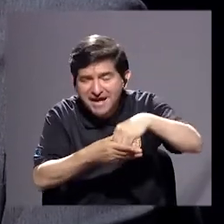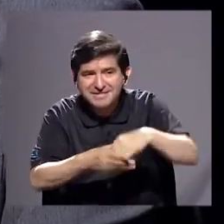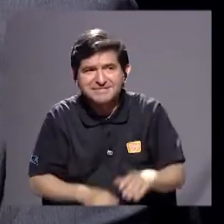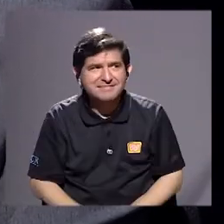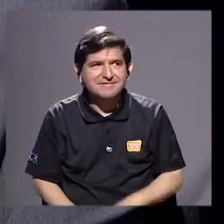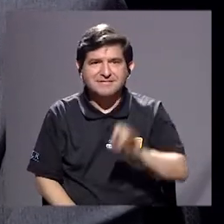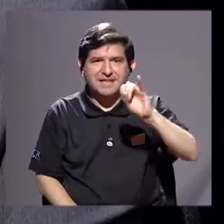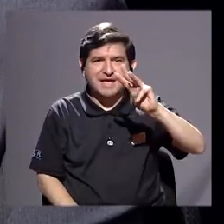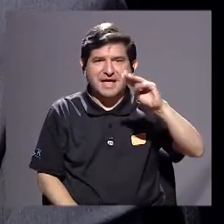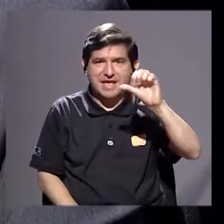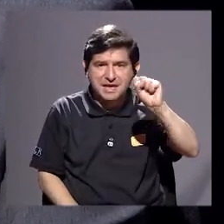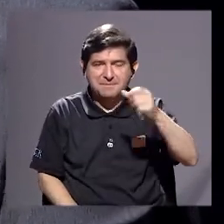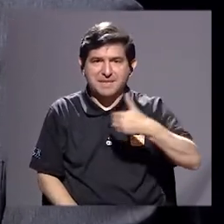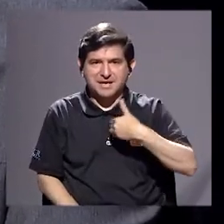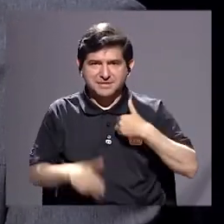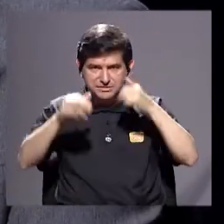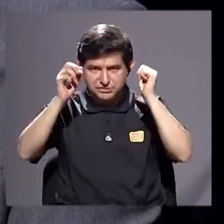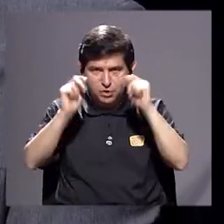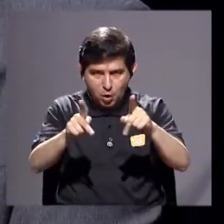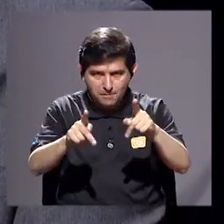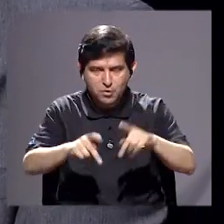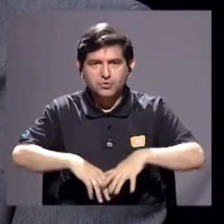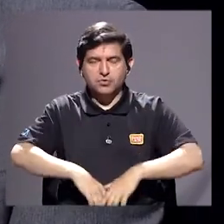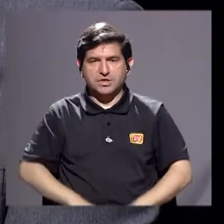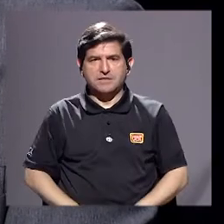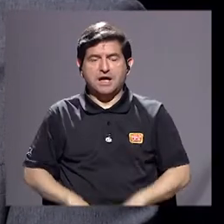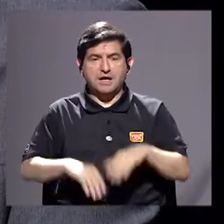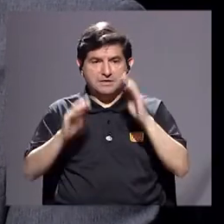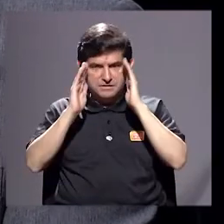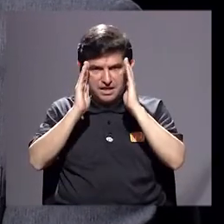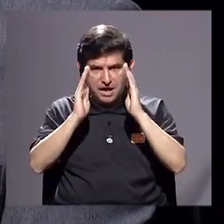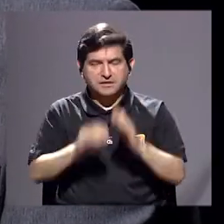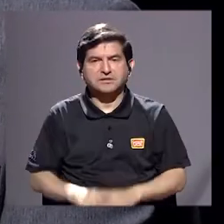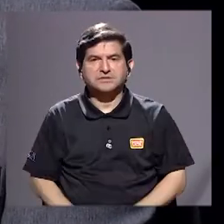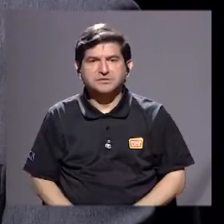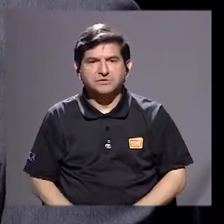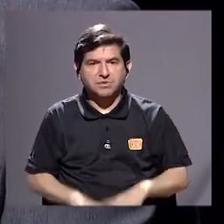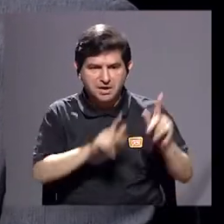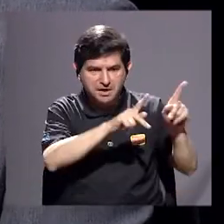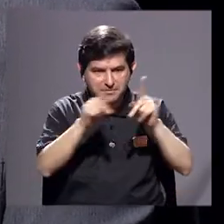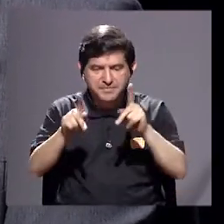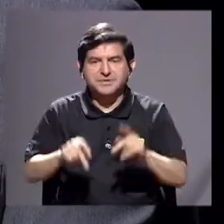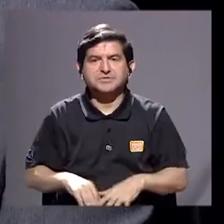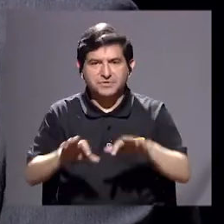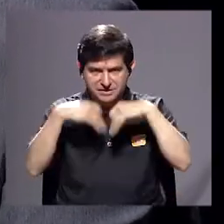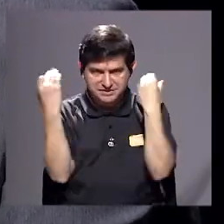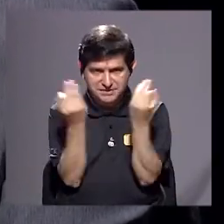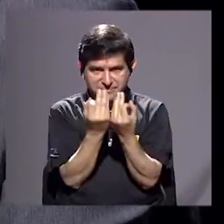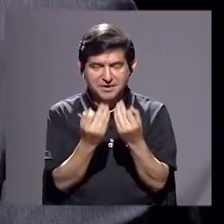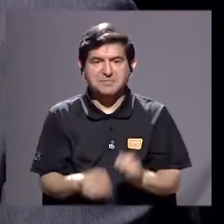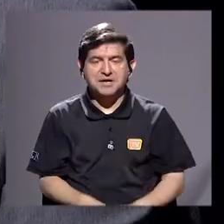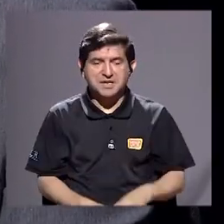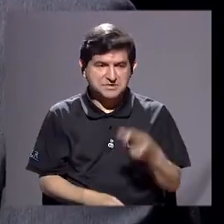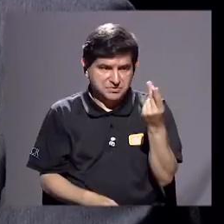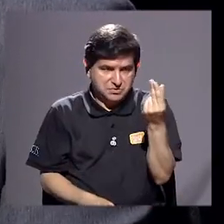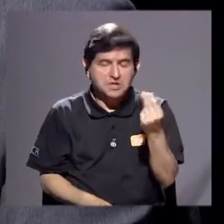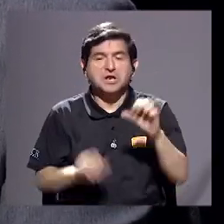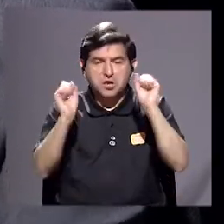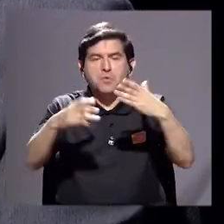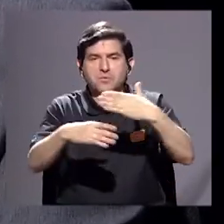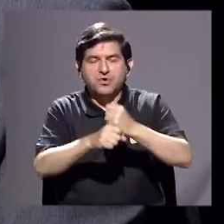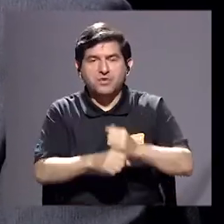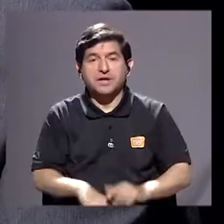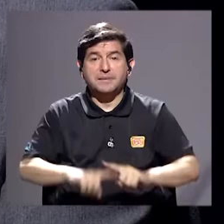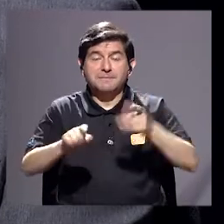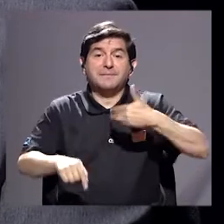el imas tenga la posibilidad de reaccionar esos recursos a las familias lo vamos a poder hacer en el momento en que